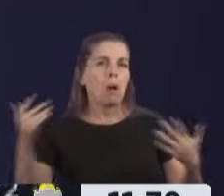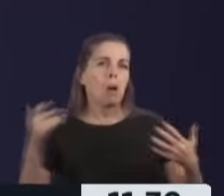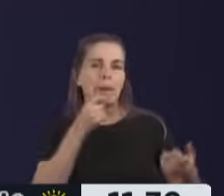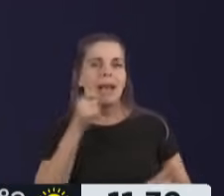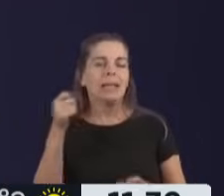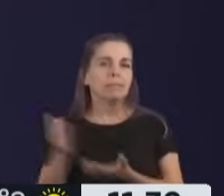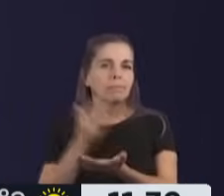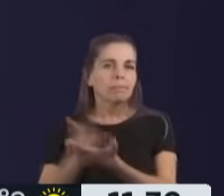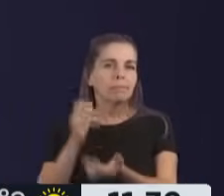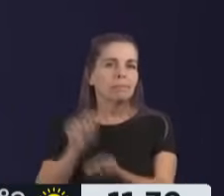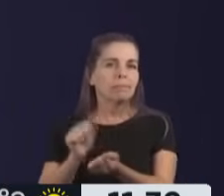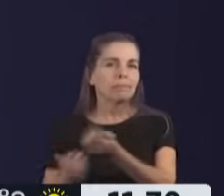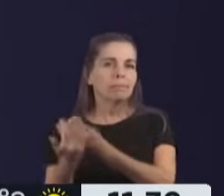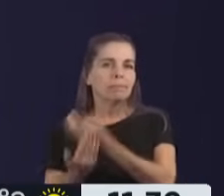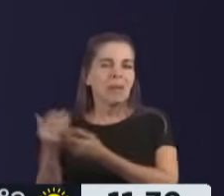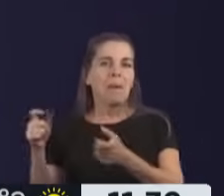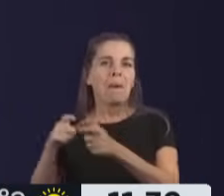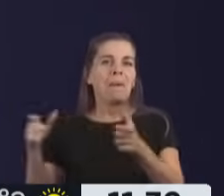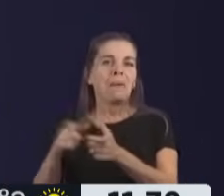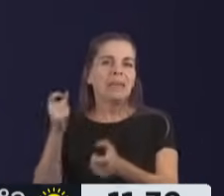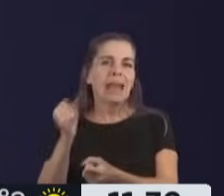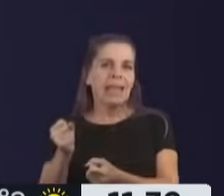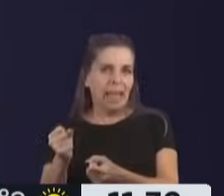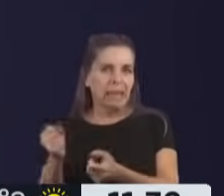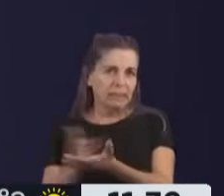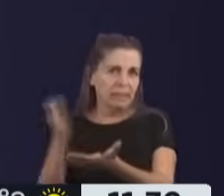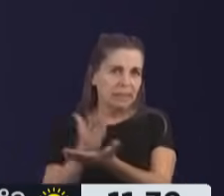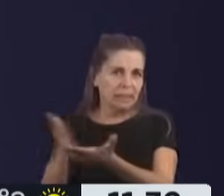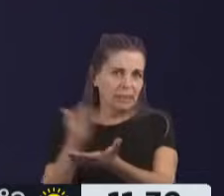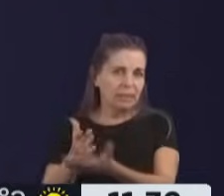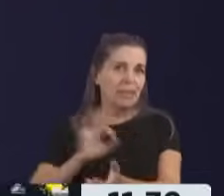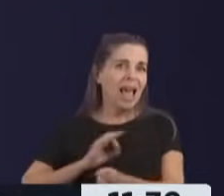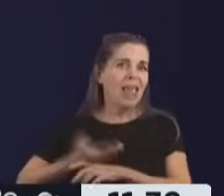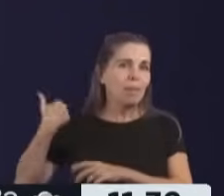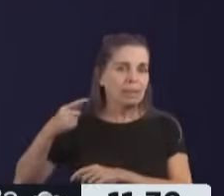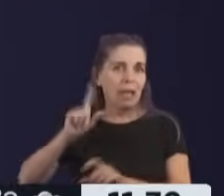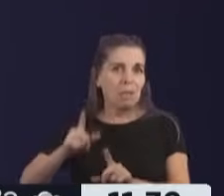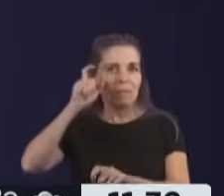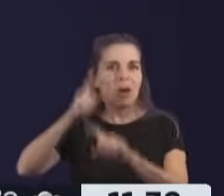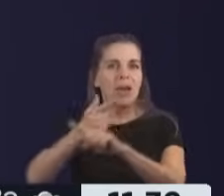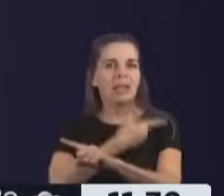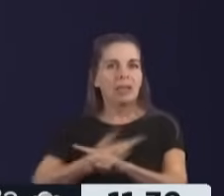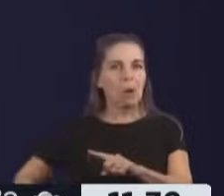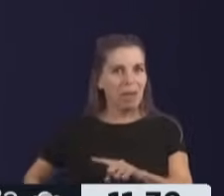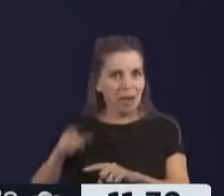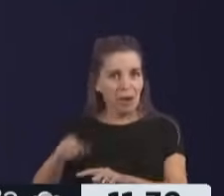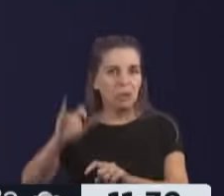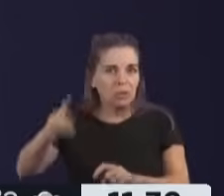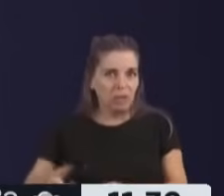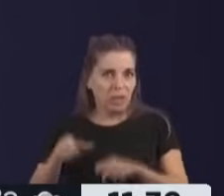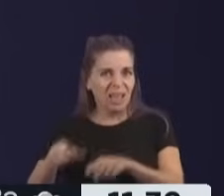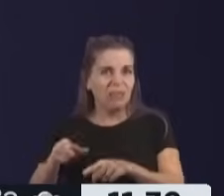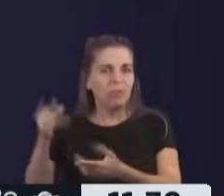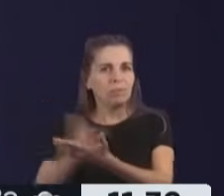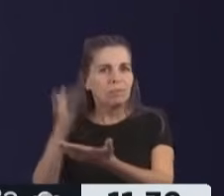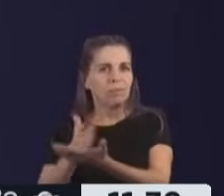de hacer billetes y te descontrolás, como le pasó al gobierno anterior, efectivamente lo que estás